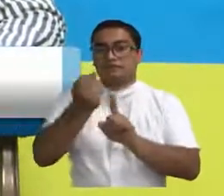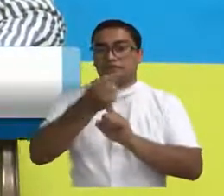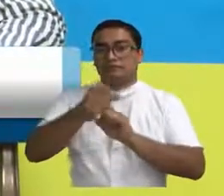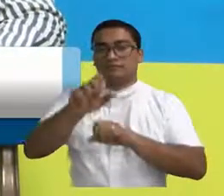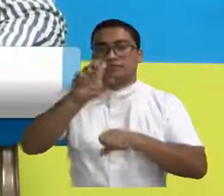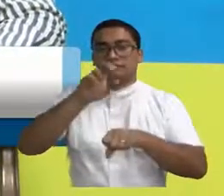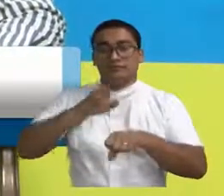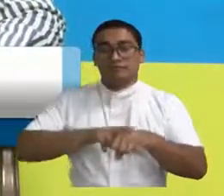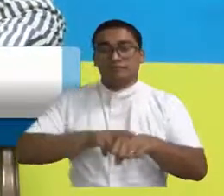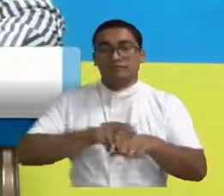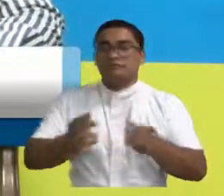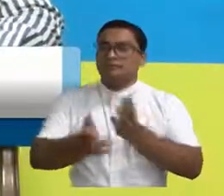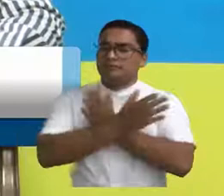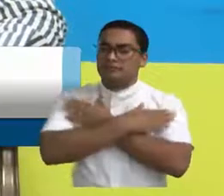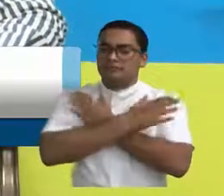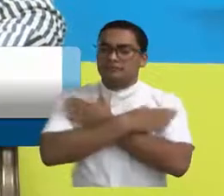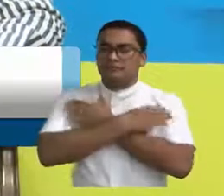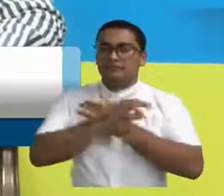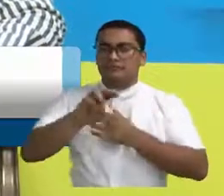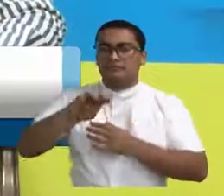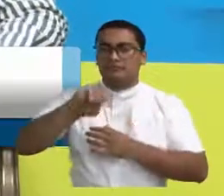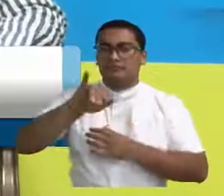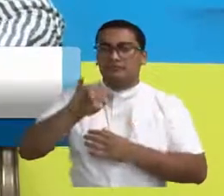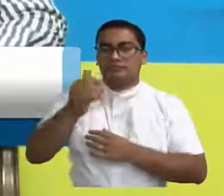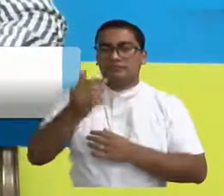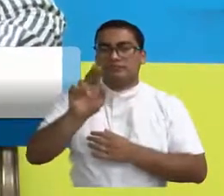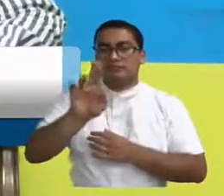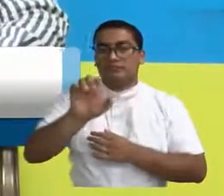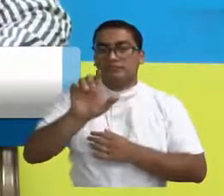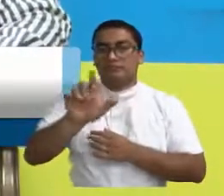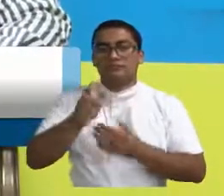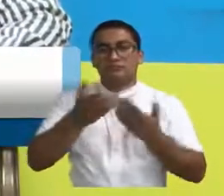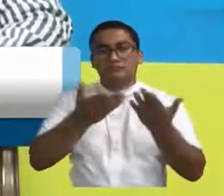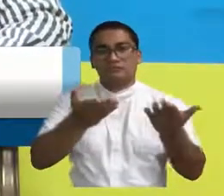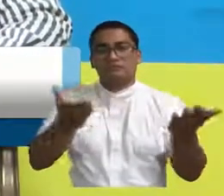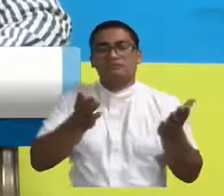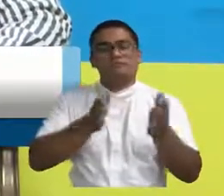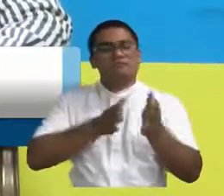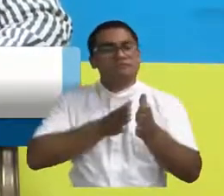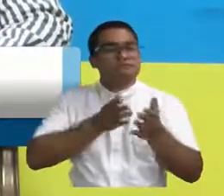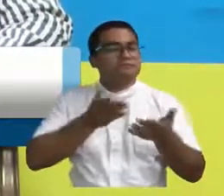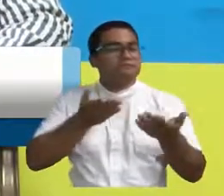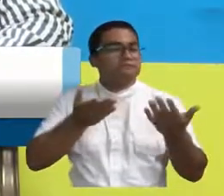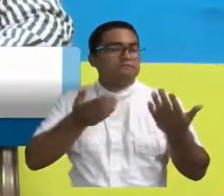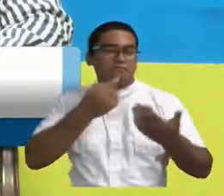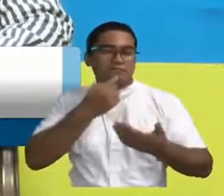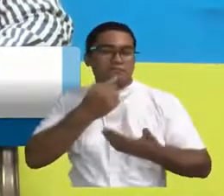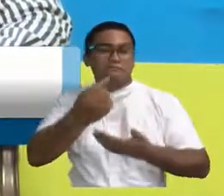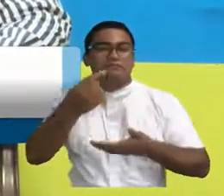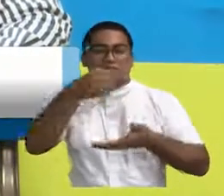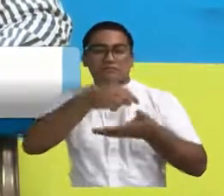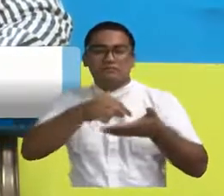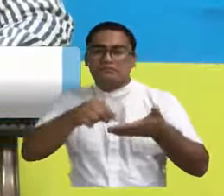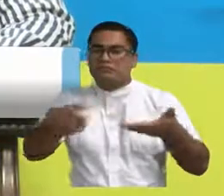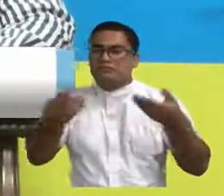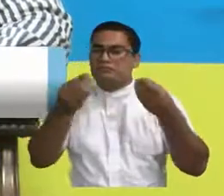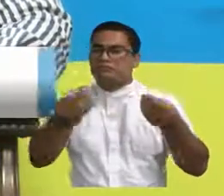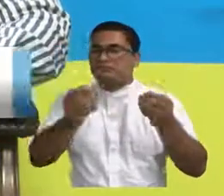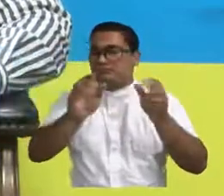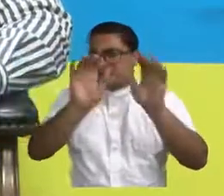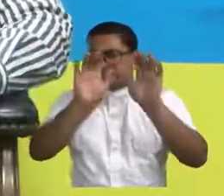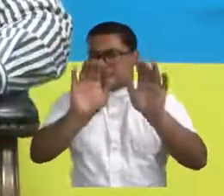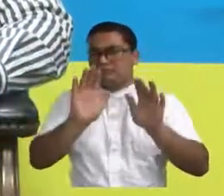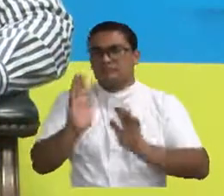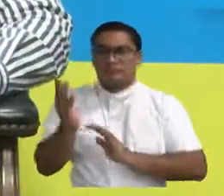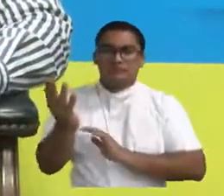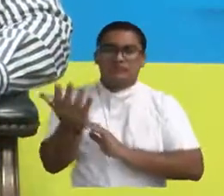Asamblea Nacional. Les saluda Miguel Carranza Mena, deseándoles que esta semana sea de mucha bendición para todas y